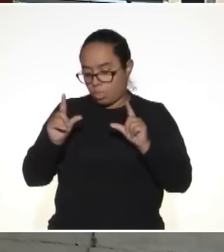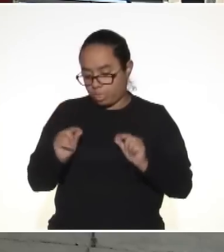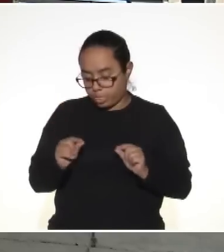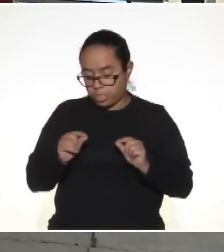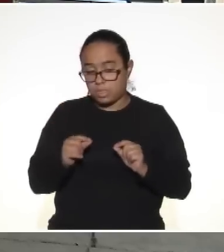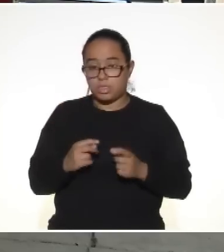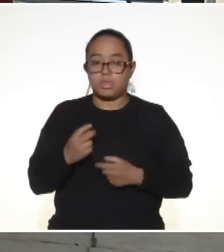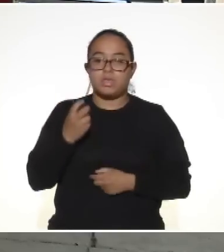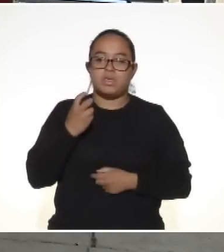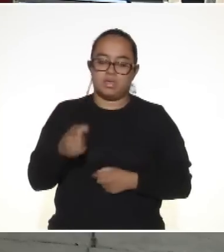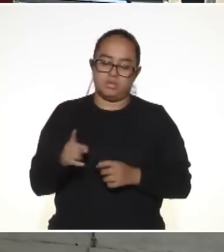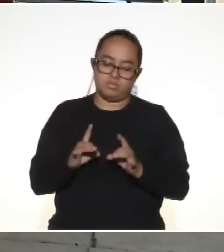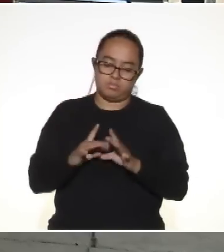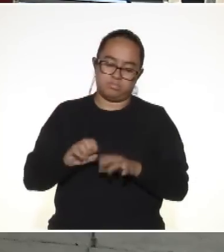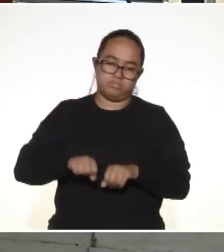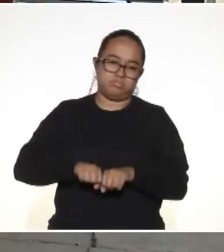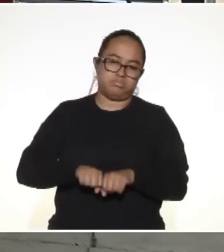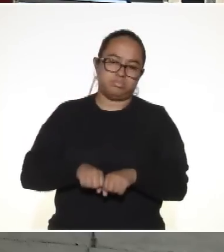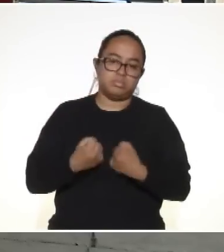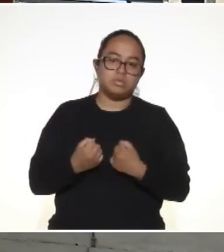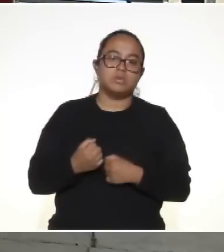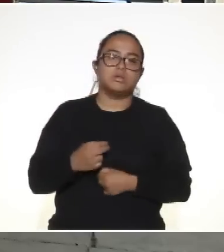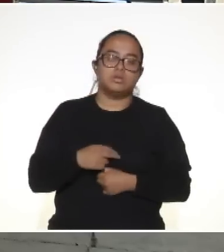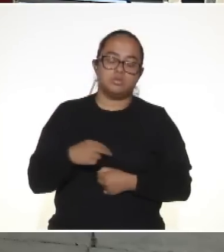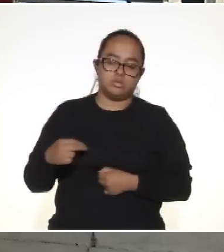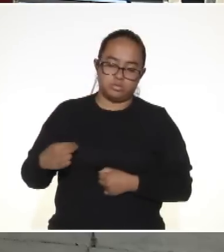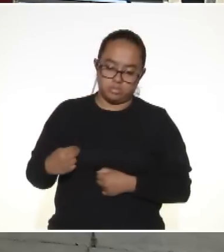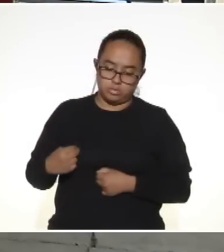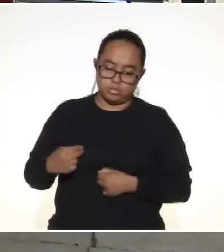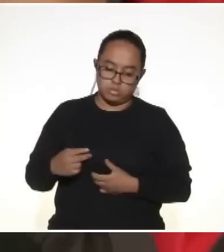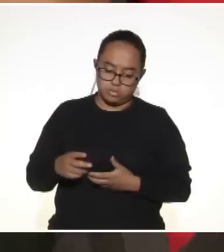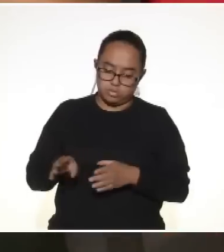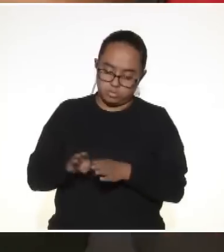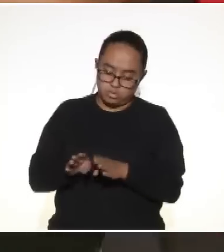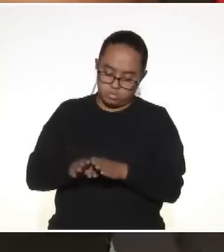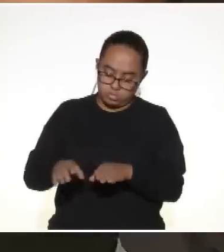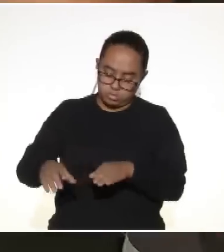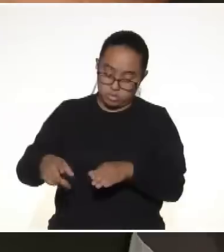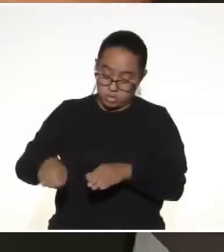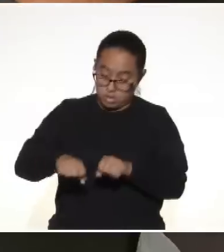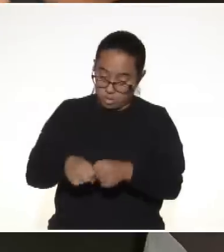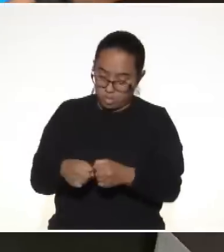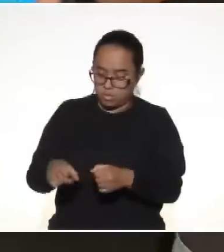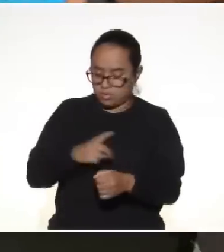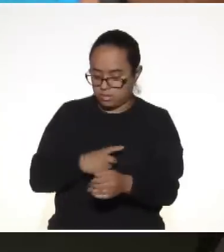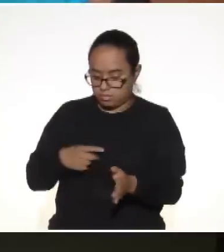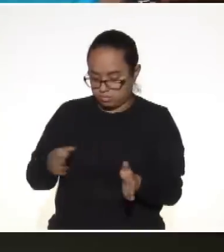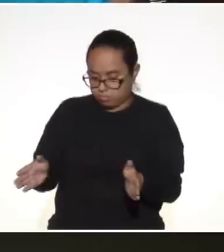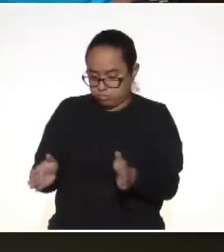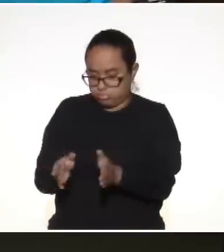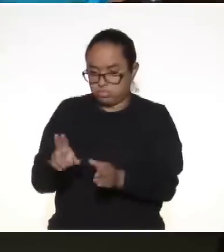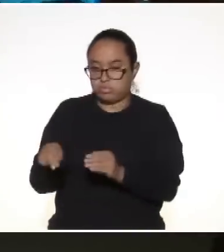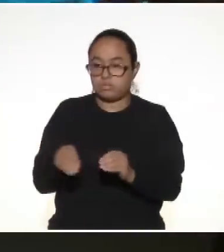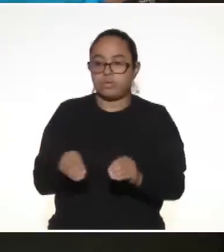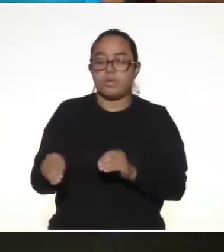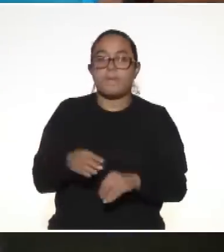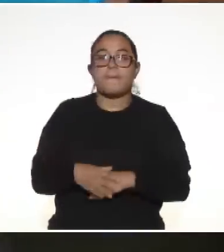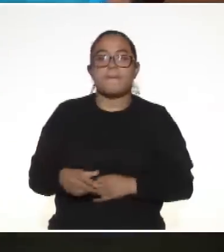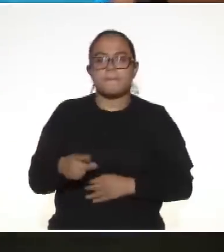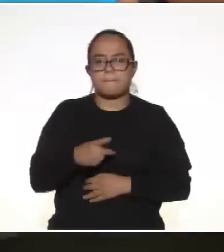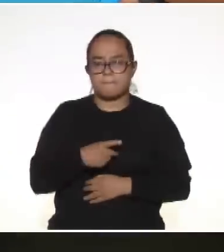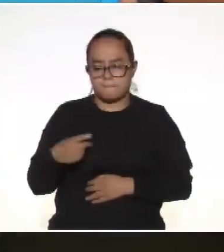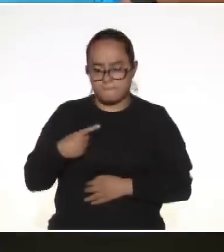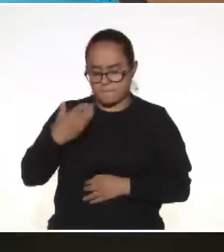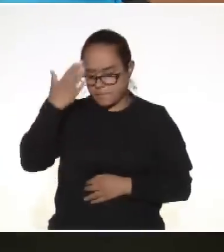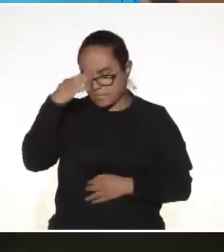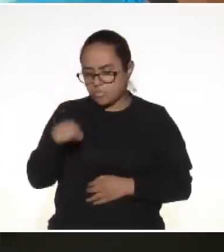caso estamos hablando de fracturas, entonces vamos a proceder a inmovilizar la extremidad. Primeramente hay que identificar cuál es la porción dañada de esta